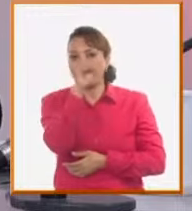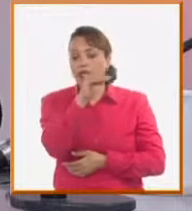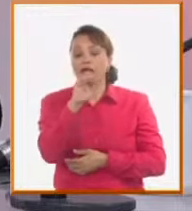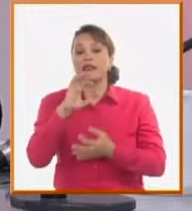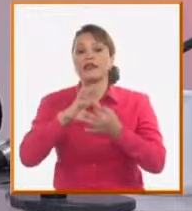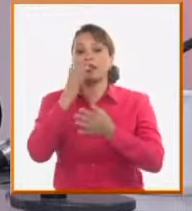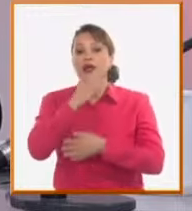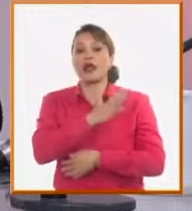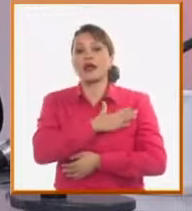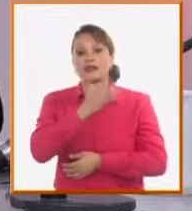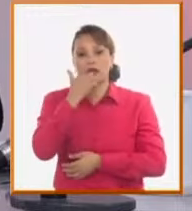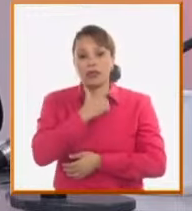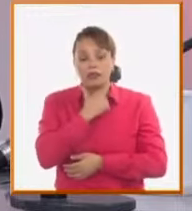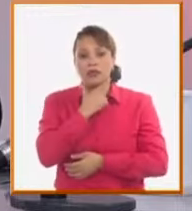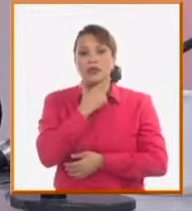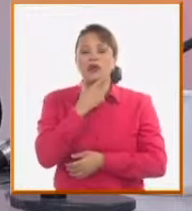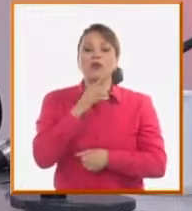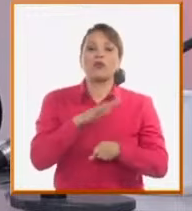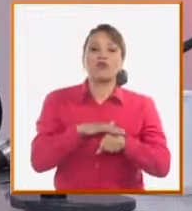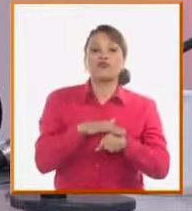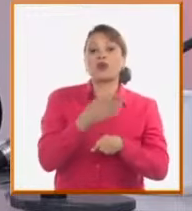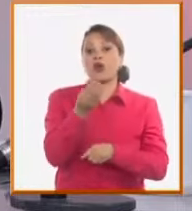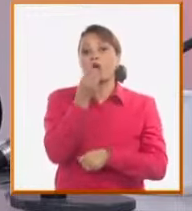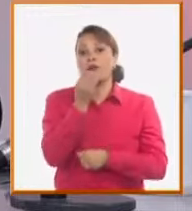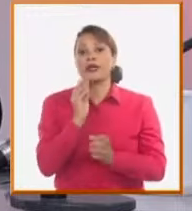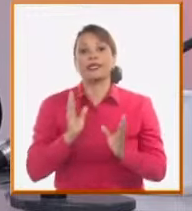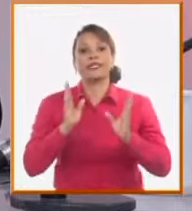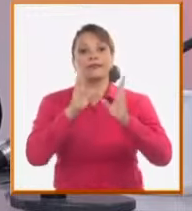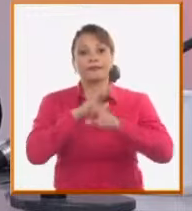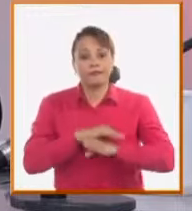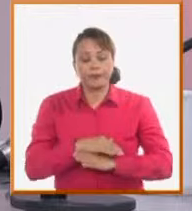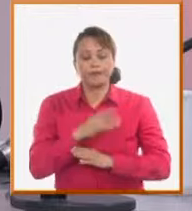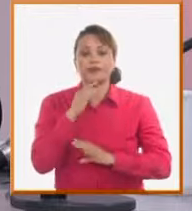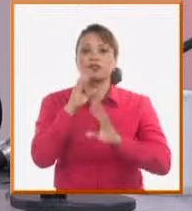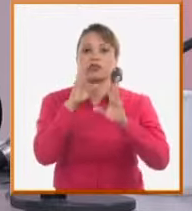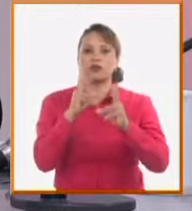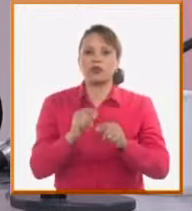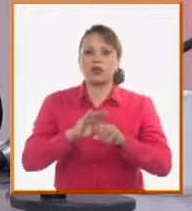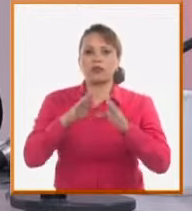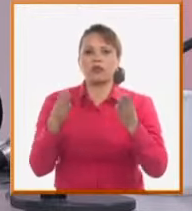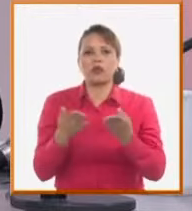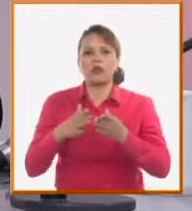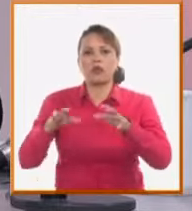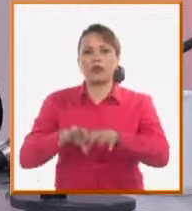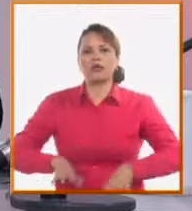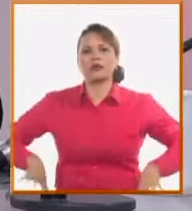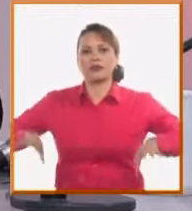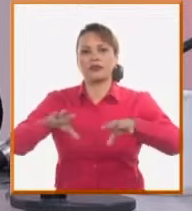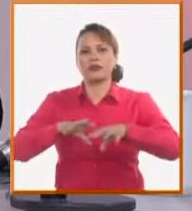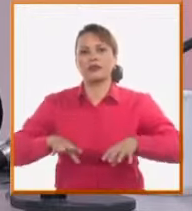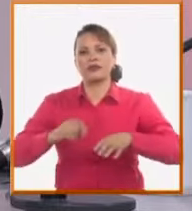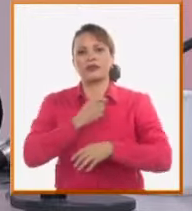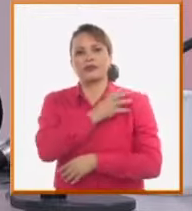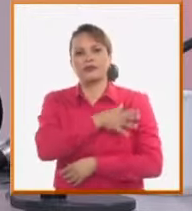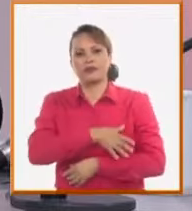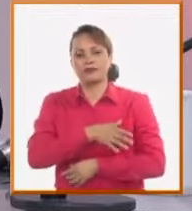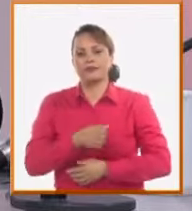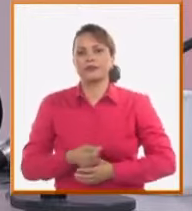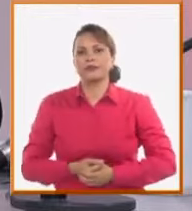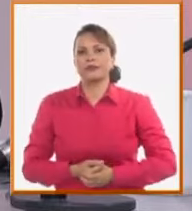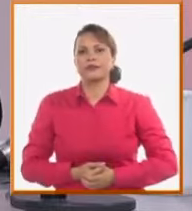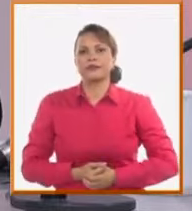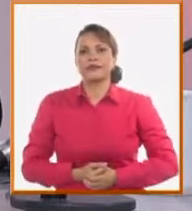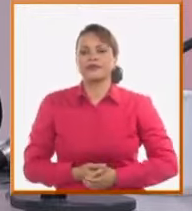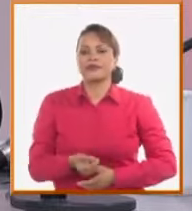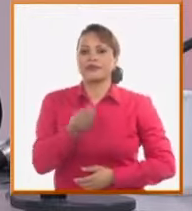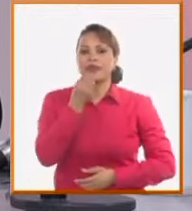gazatíes, precisamente por hambre, como resultado de la situación humanitaria terrible que está viviendo el pueblo palestino. Una